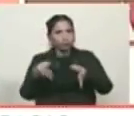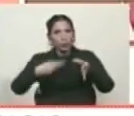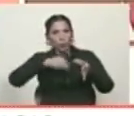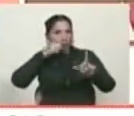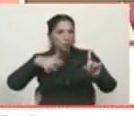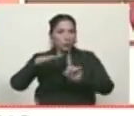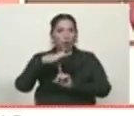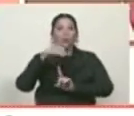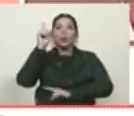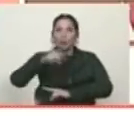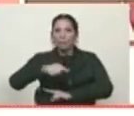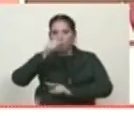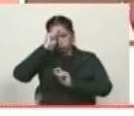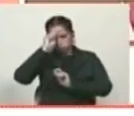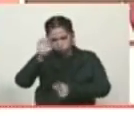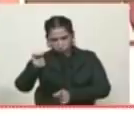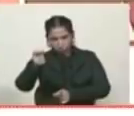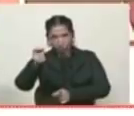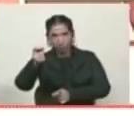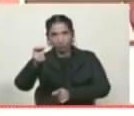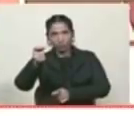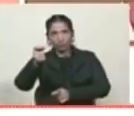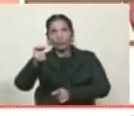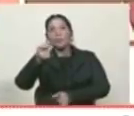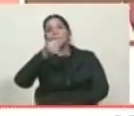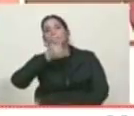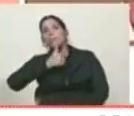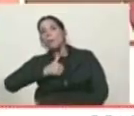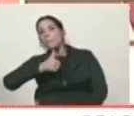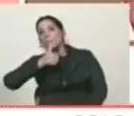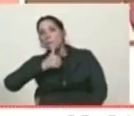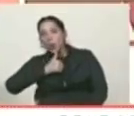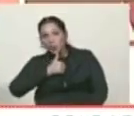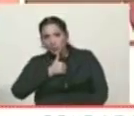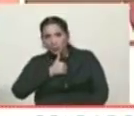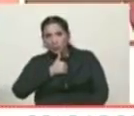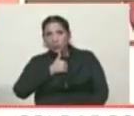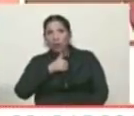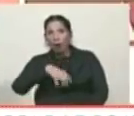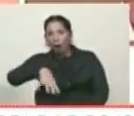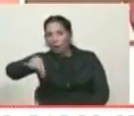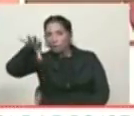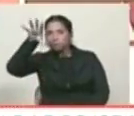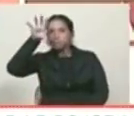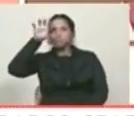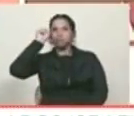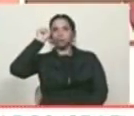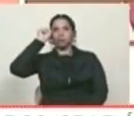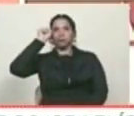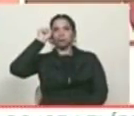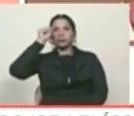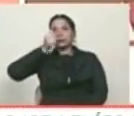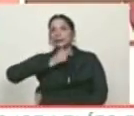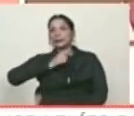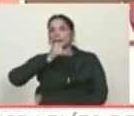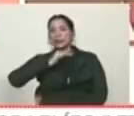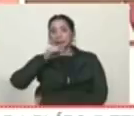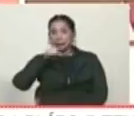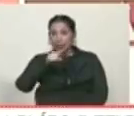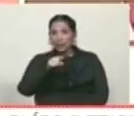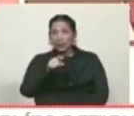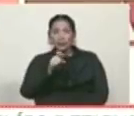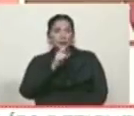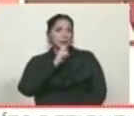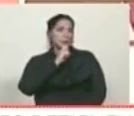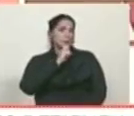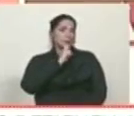queremos hacer un justo reconocimiento por su paciencia, por la comprensión, por la resistencia en estos momentos tan